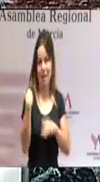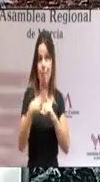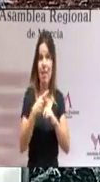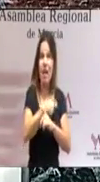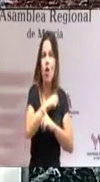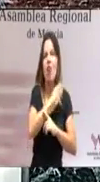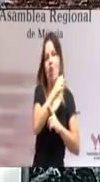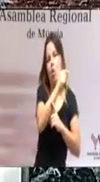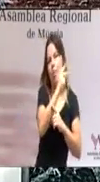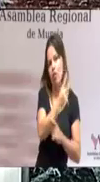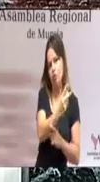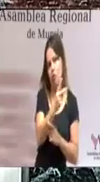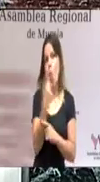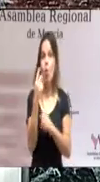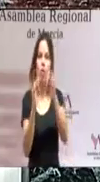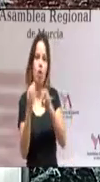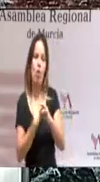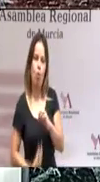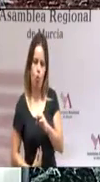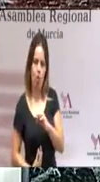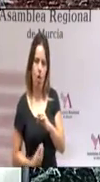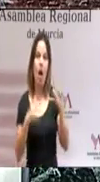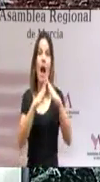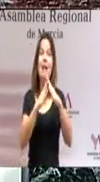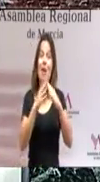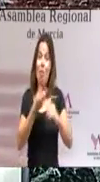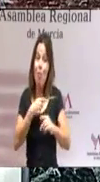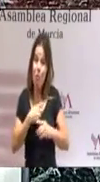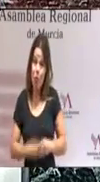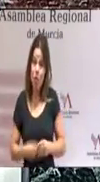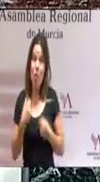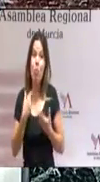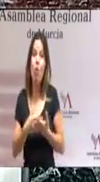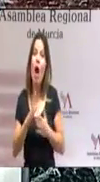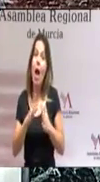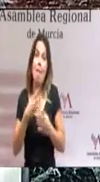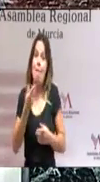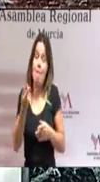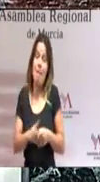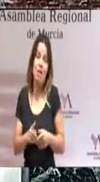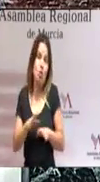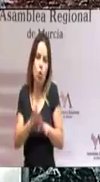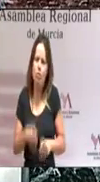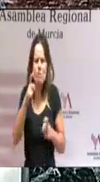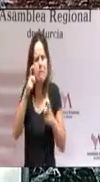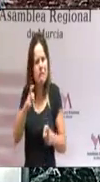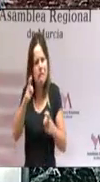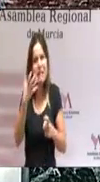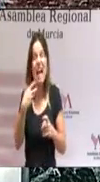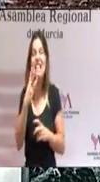está en 0,2. Los hogares murcianos que manifiestan llegar a fin de mes con mucha dificultad han